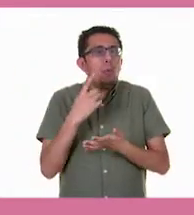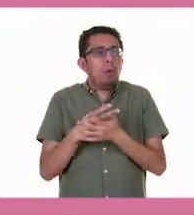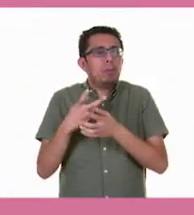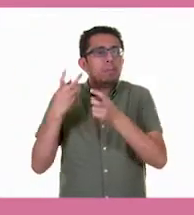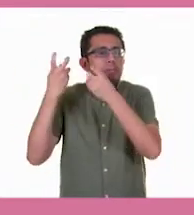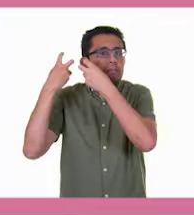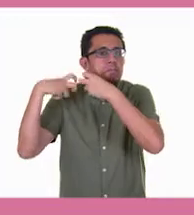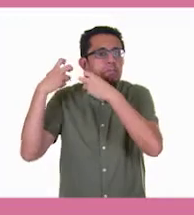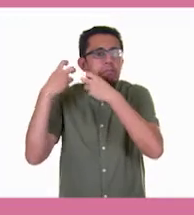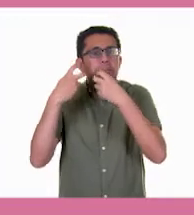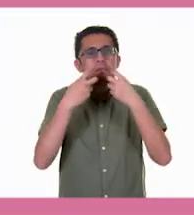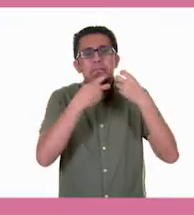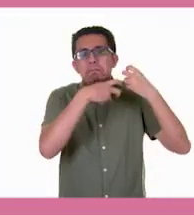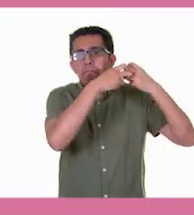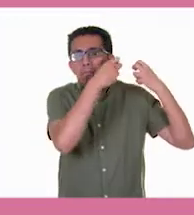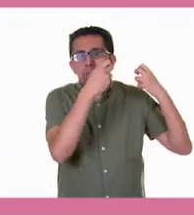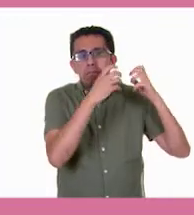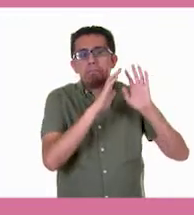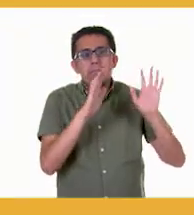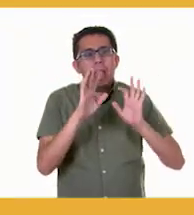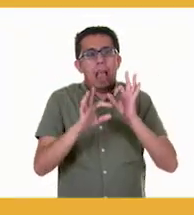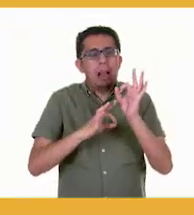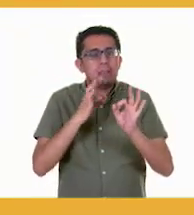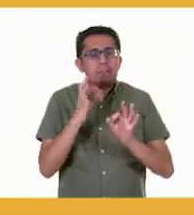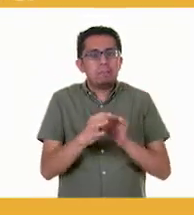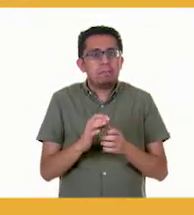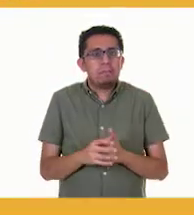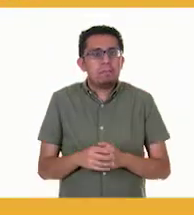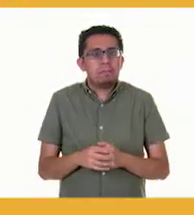sobre tu cabeza y alrededor de tu cuello.